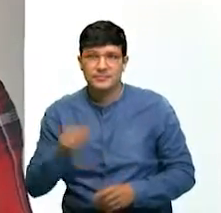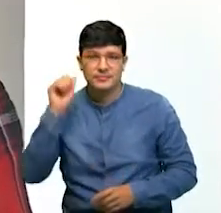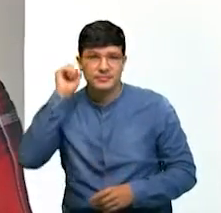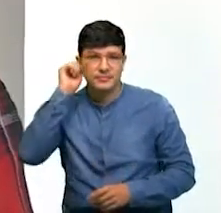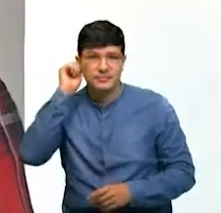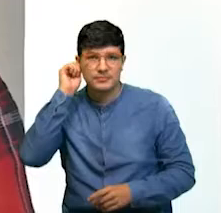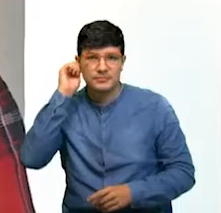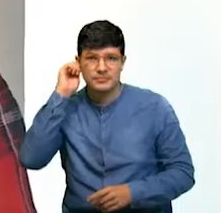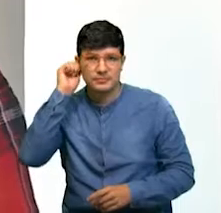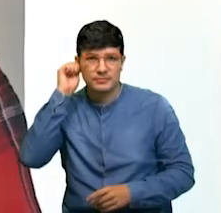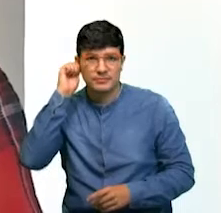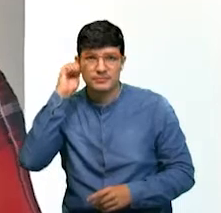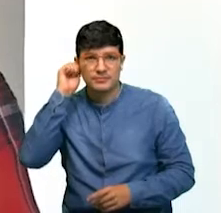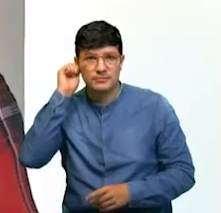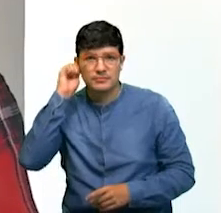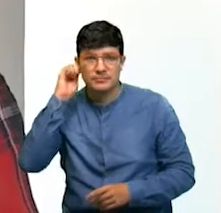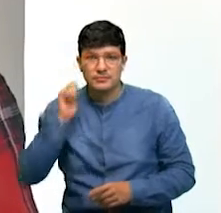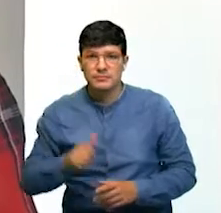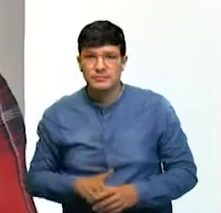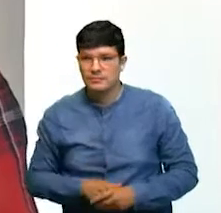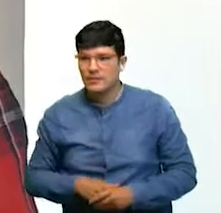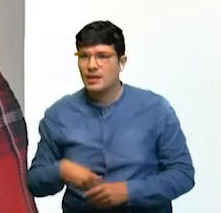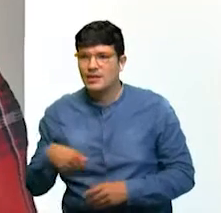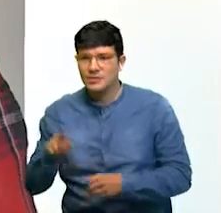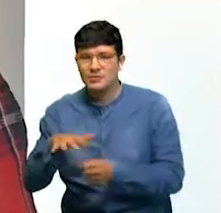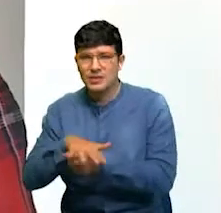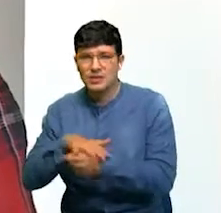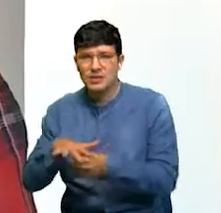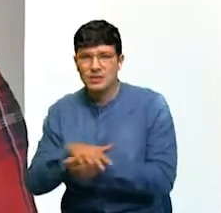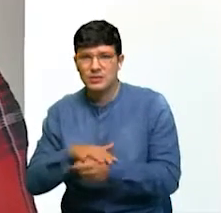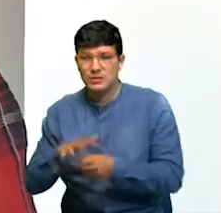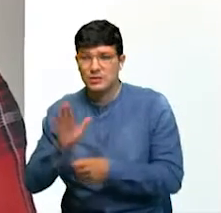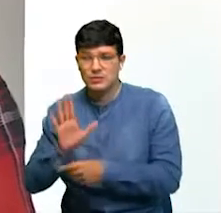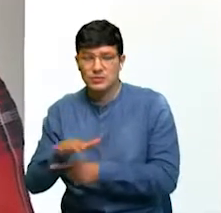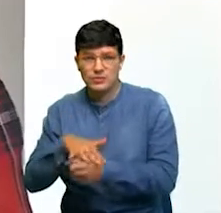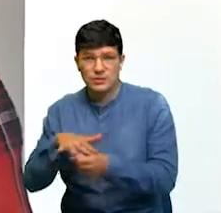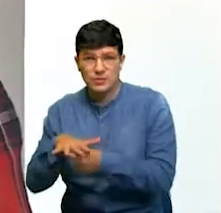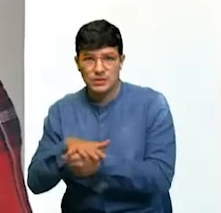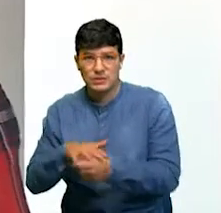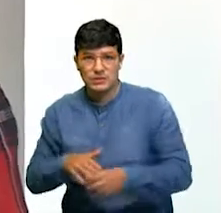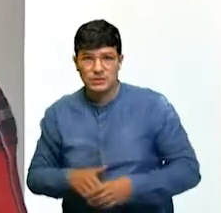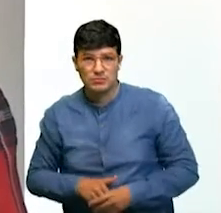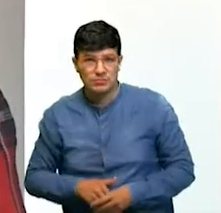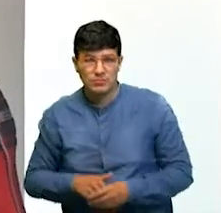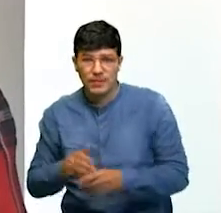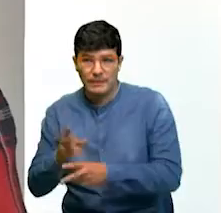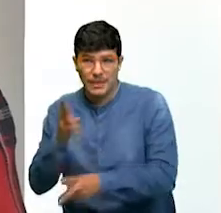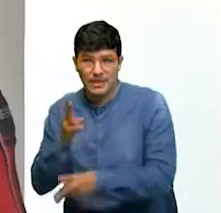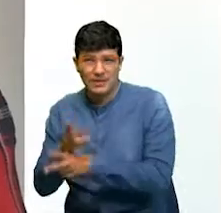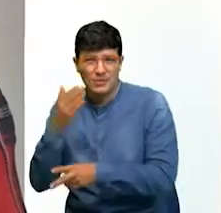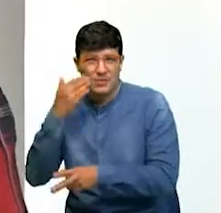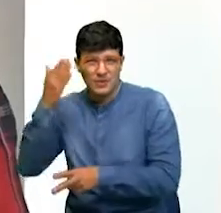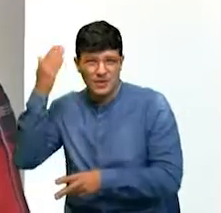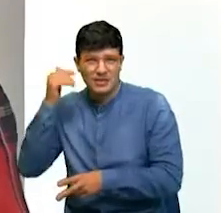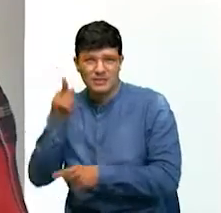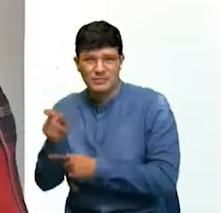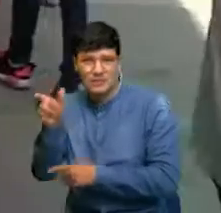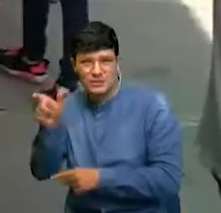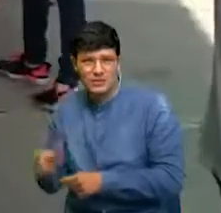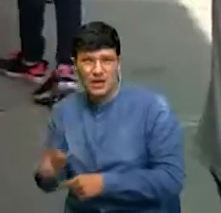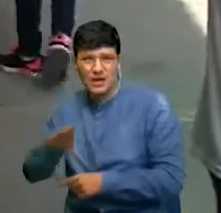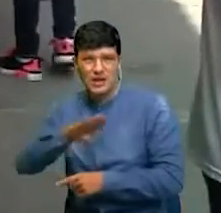electoral sobre todo teniendo en cuenta el antecedente del hecho del atentado contra la residencia de la